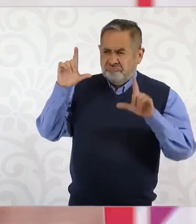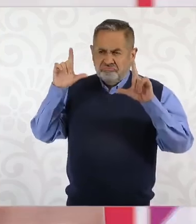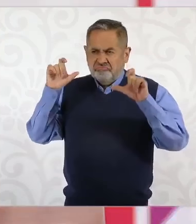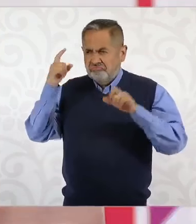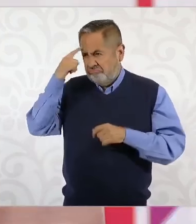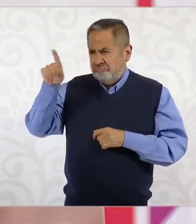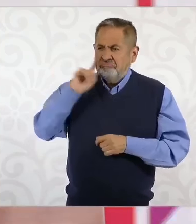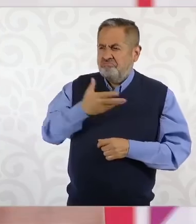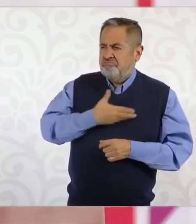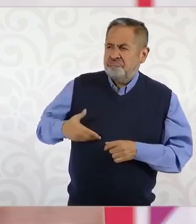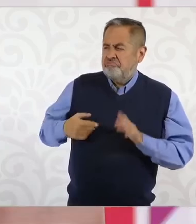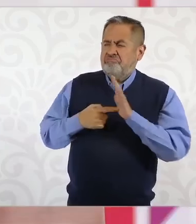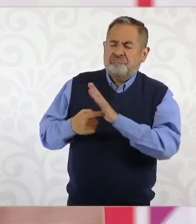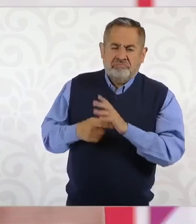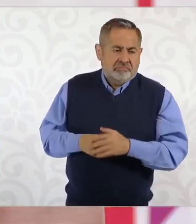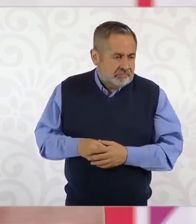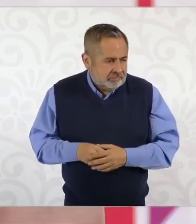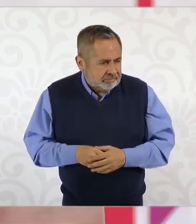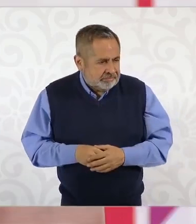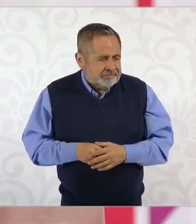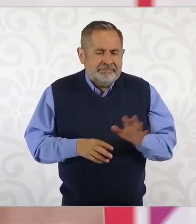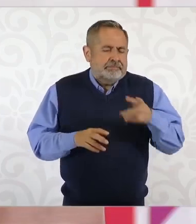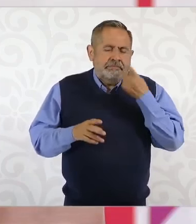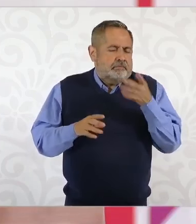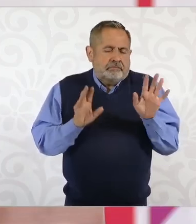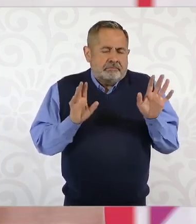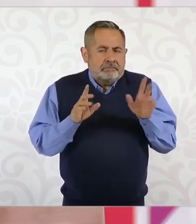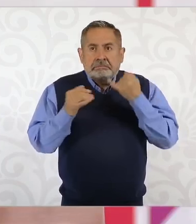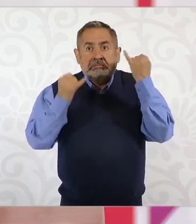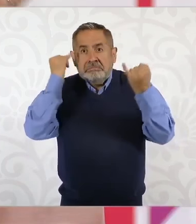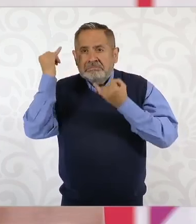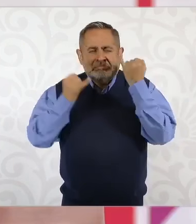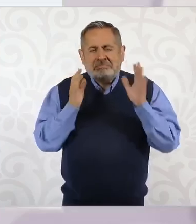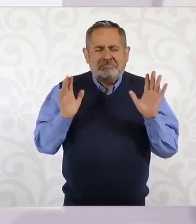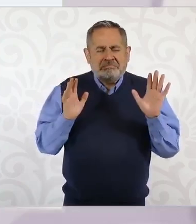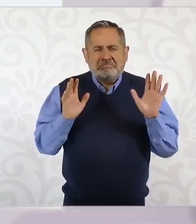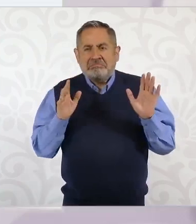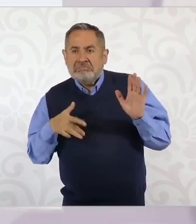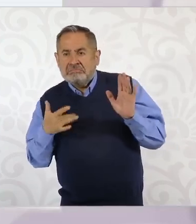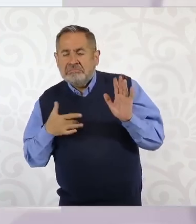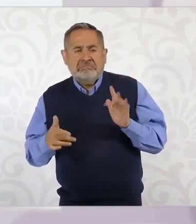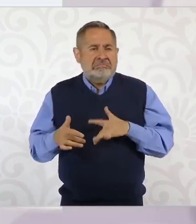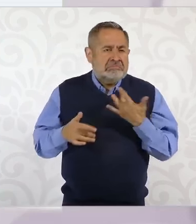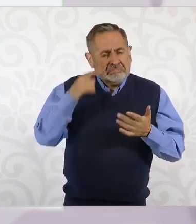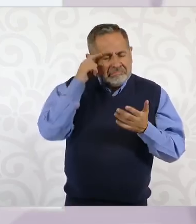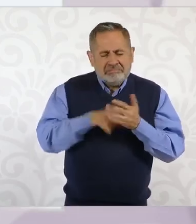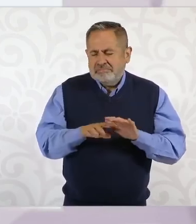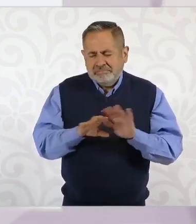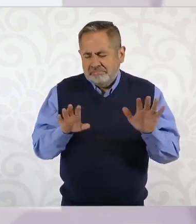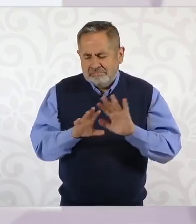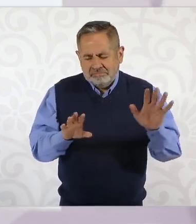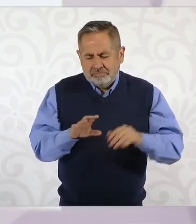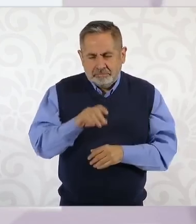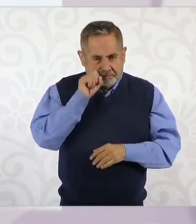Vamos a poner los hechos, porque todo lo demás ya es especulación o es interpretación. Entonces, esto